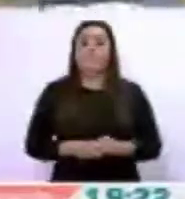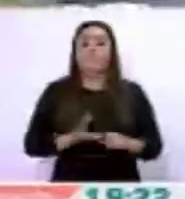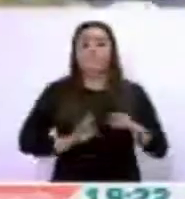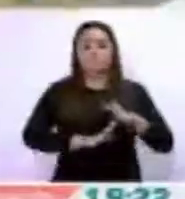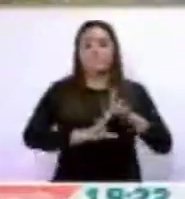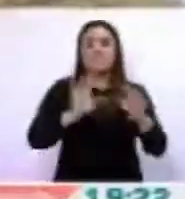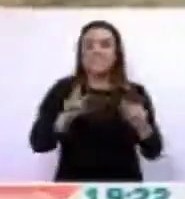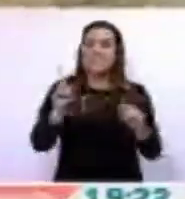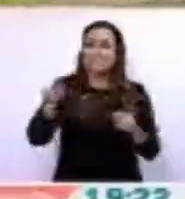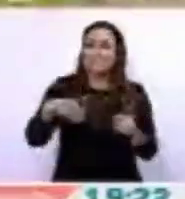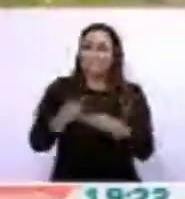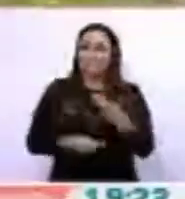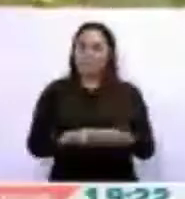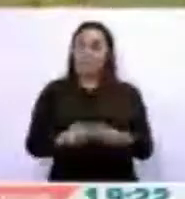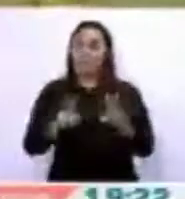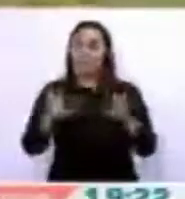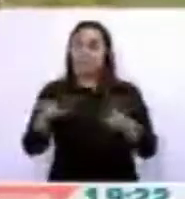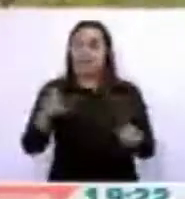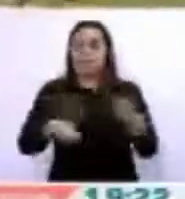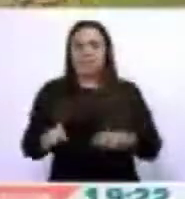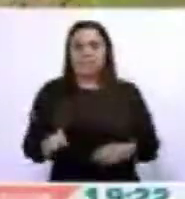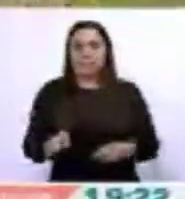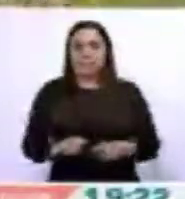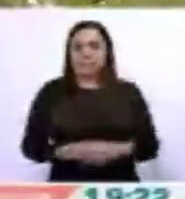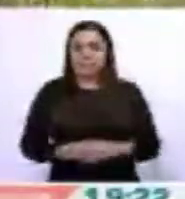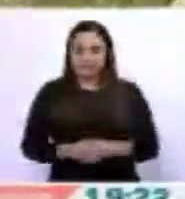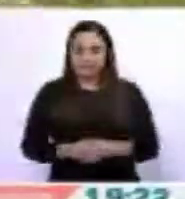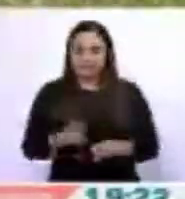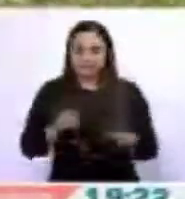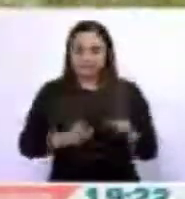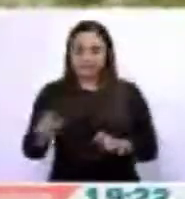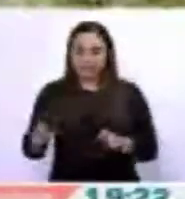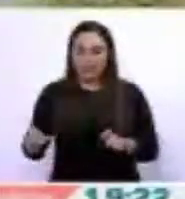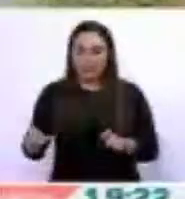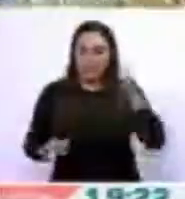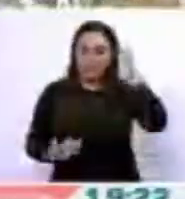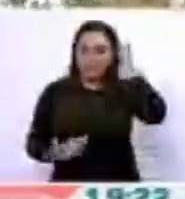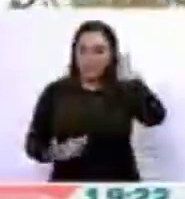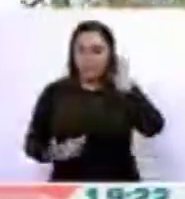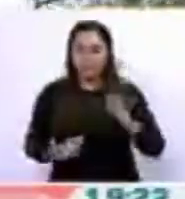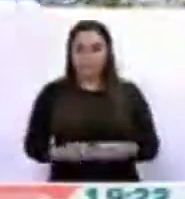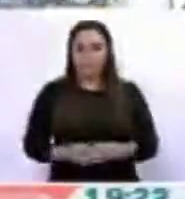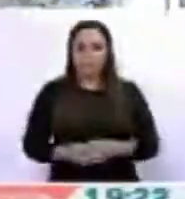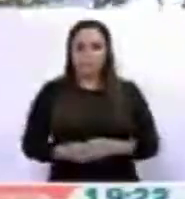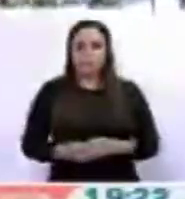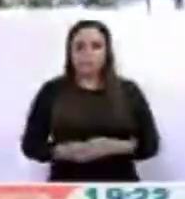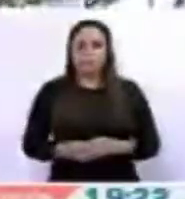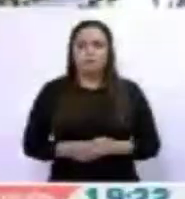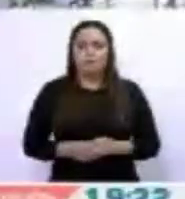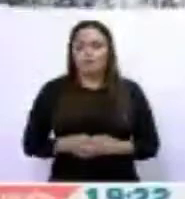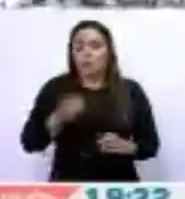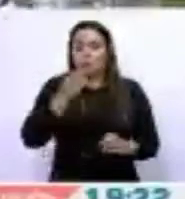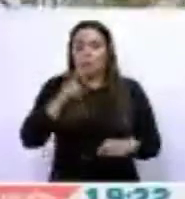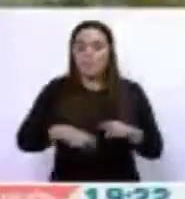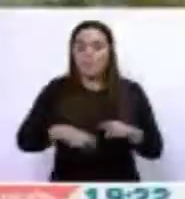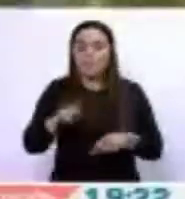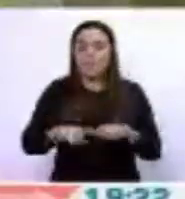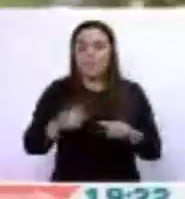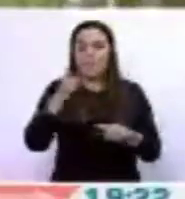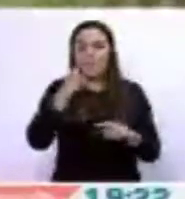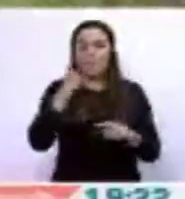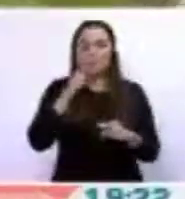con restricciones en el tema de mercados, personal... Y bueno, a la hora de